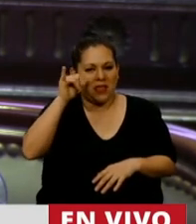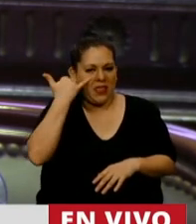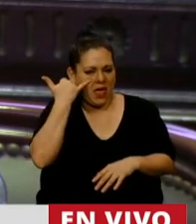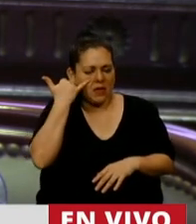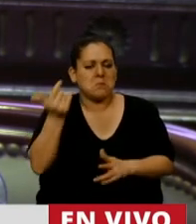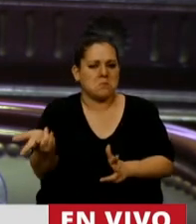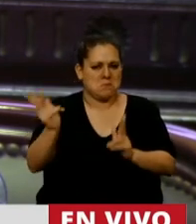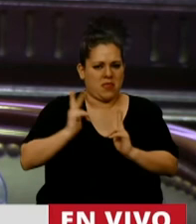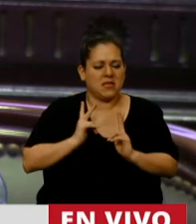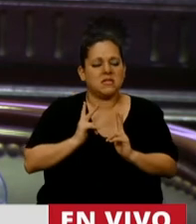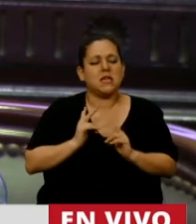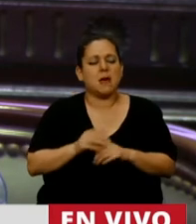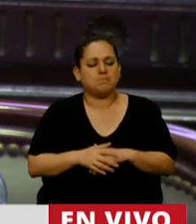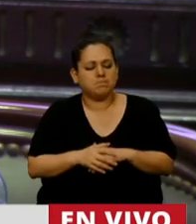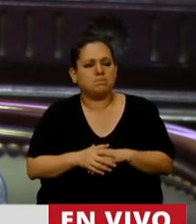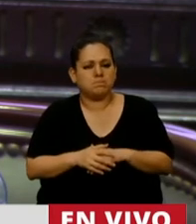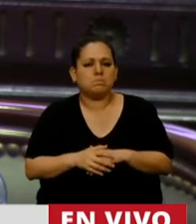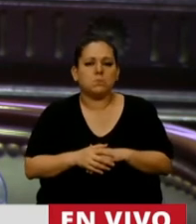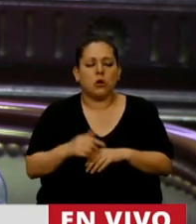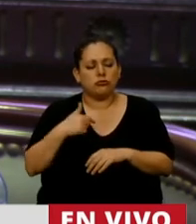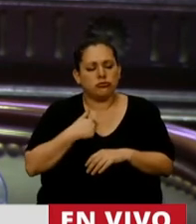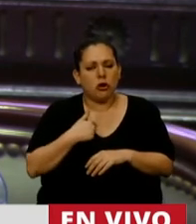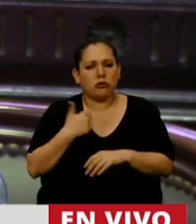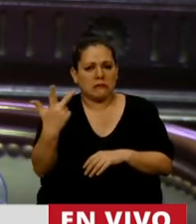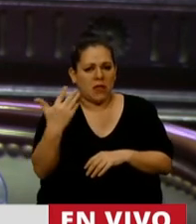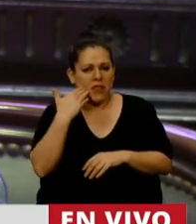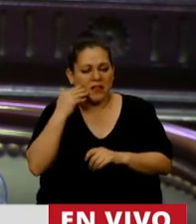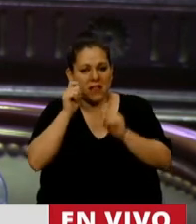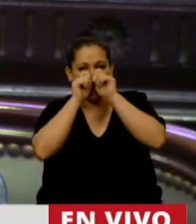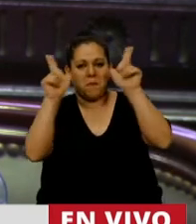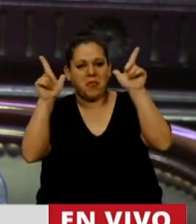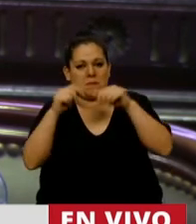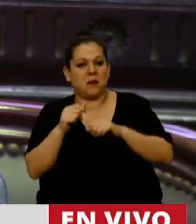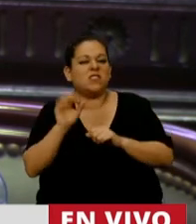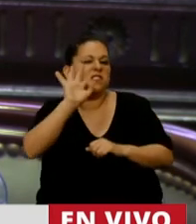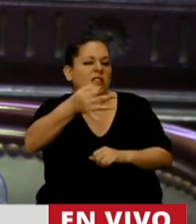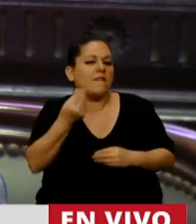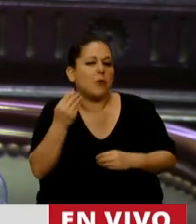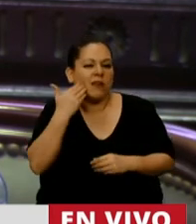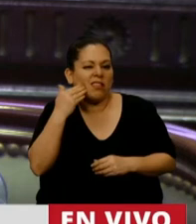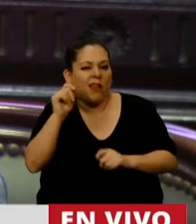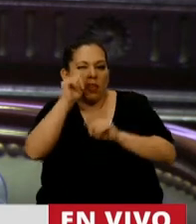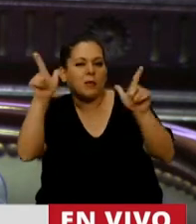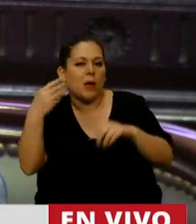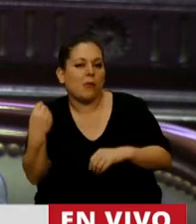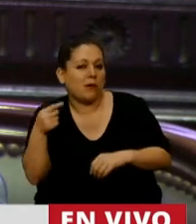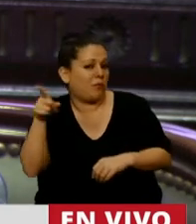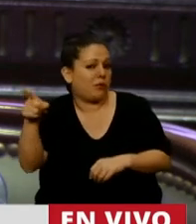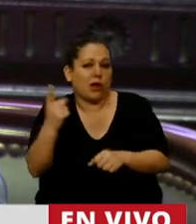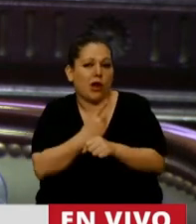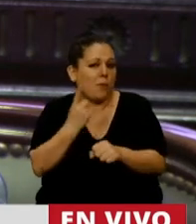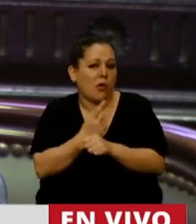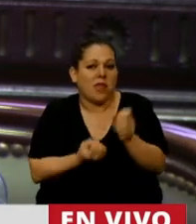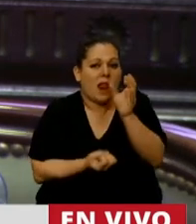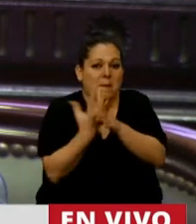Me decía, Vicky, me despierto a las 3 de la tarde. ¿Sabe por qué, presidente? Porque no podía